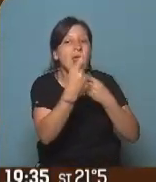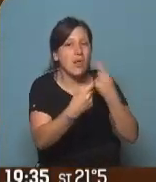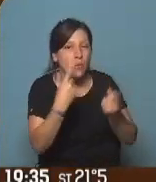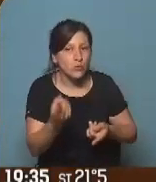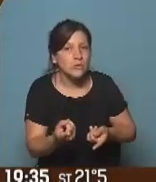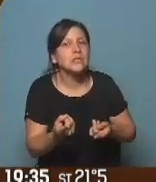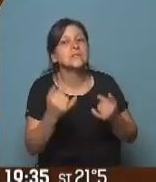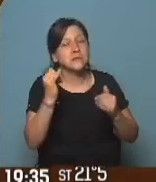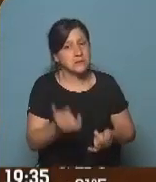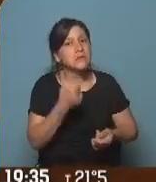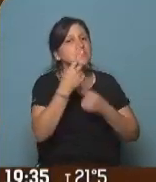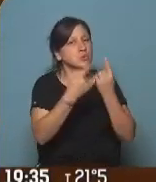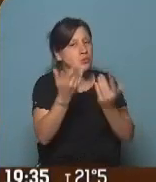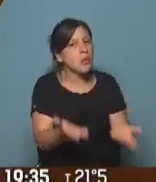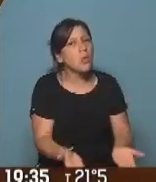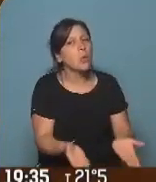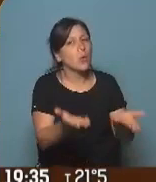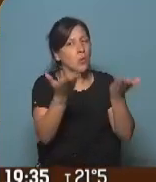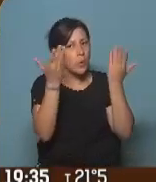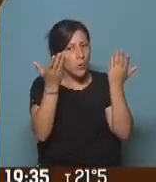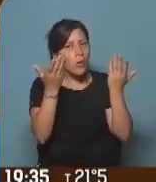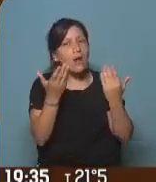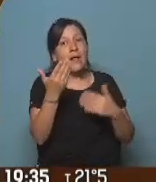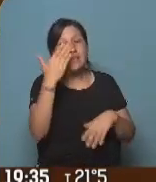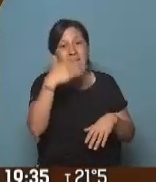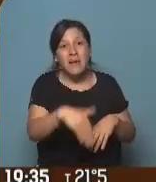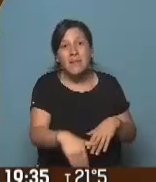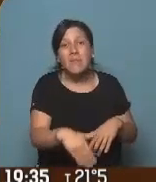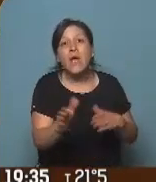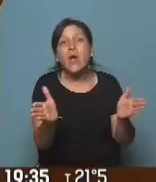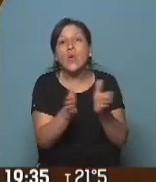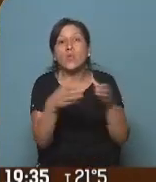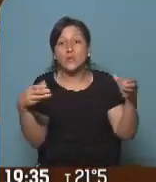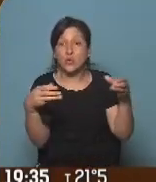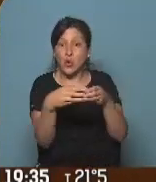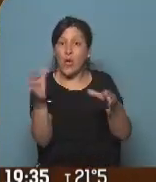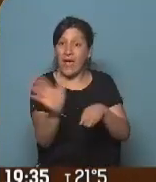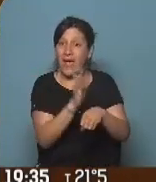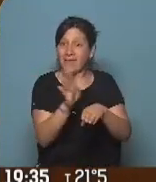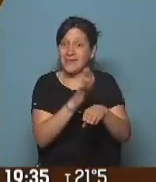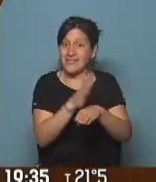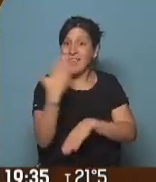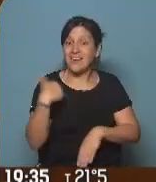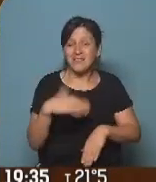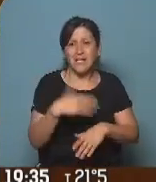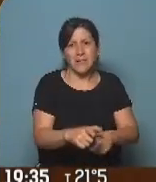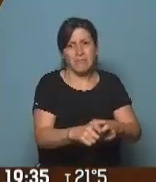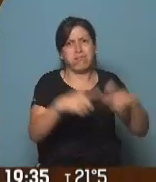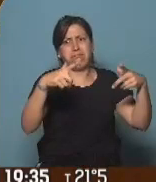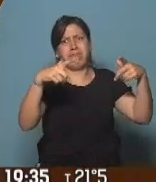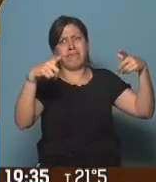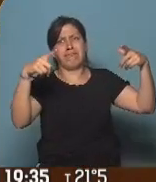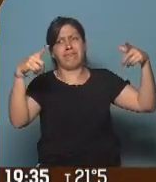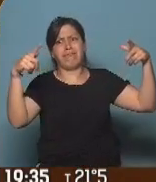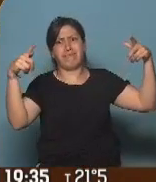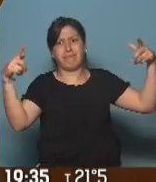lugar a duda han aumentado después de lo que sucedió con el colectivo actrices actrices argentinas fue impresionante la cantidad